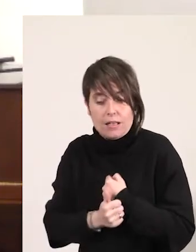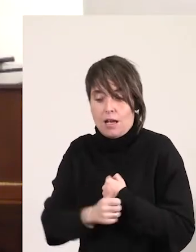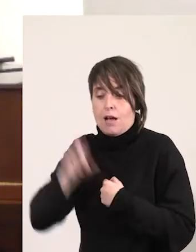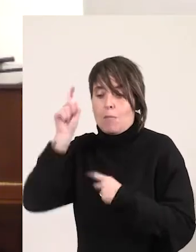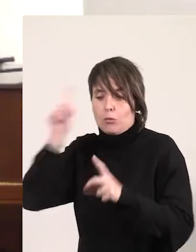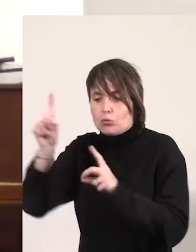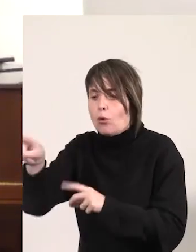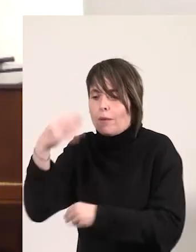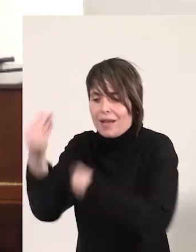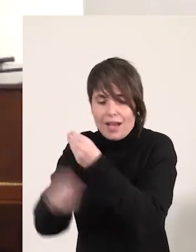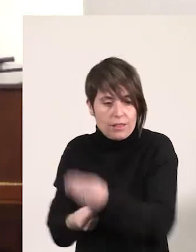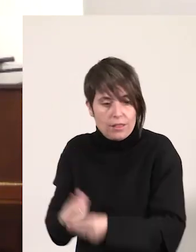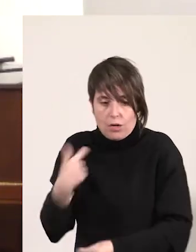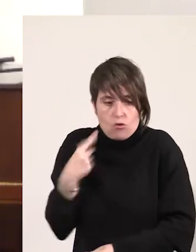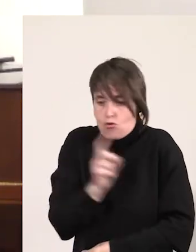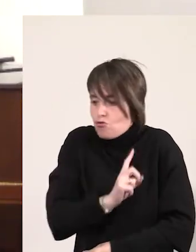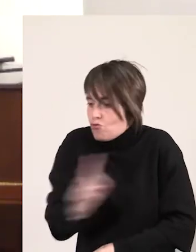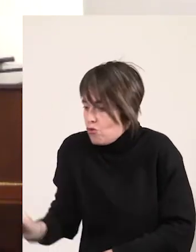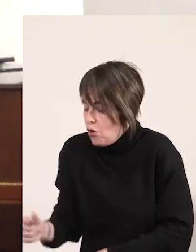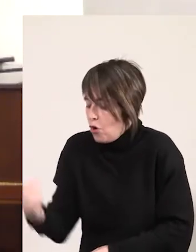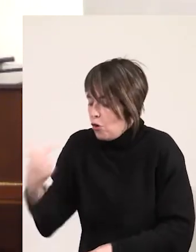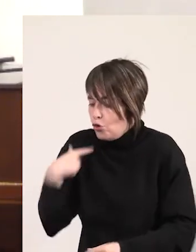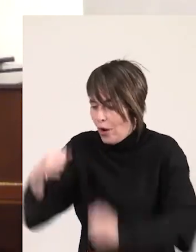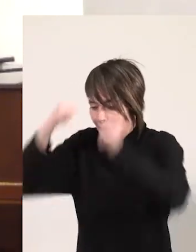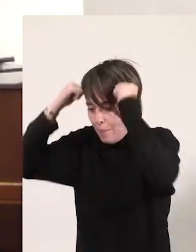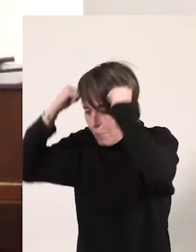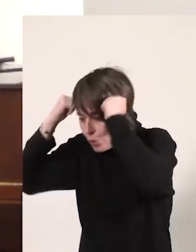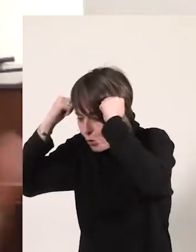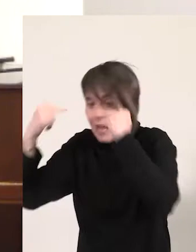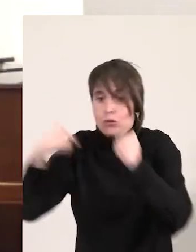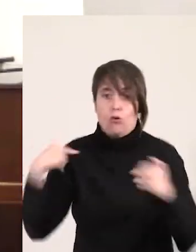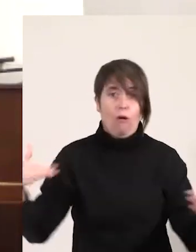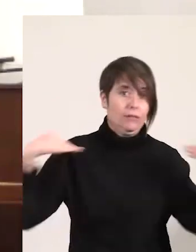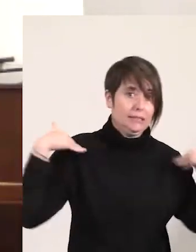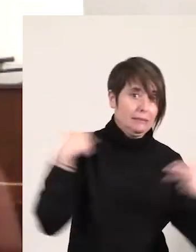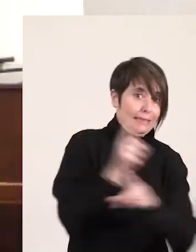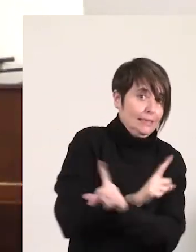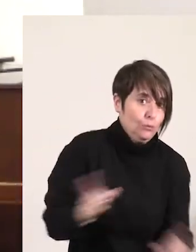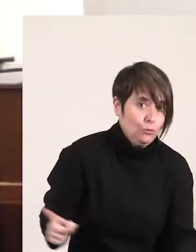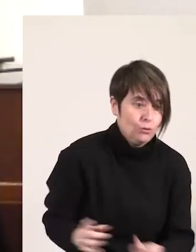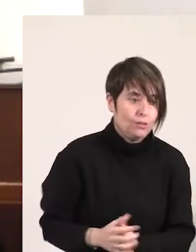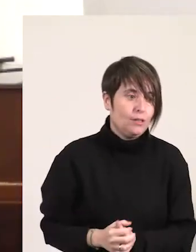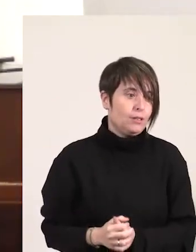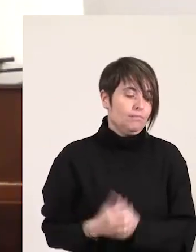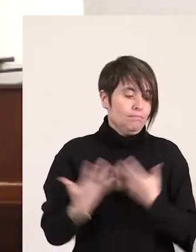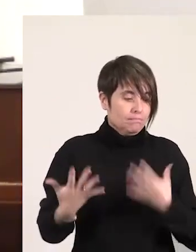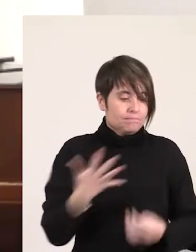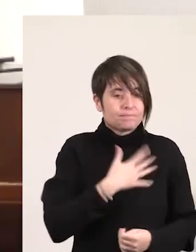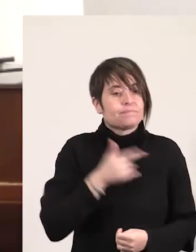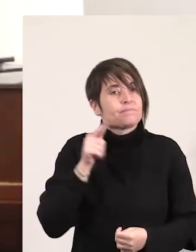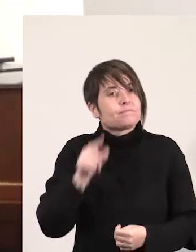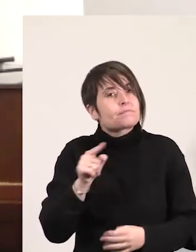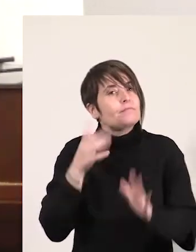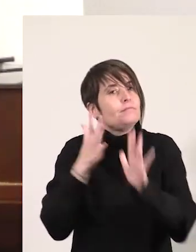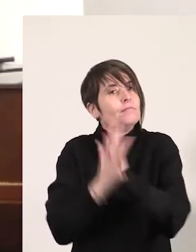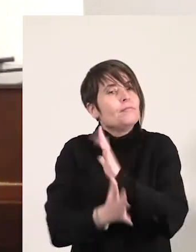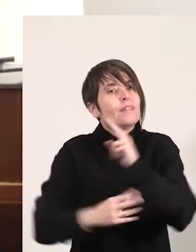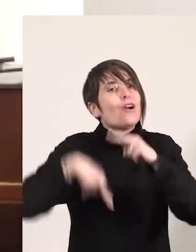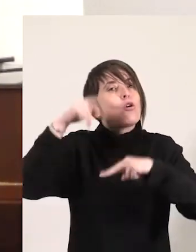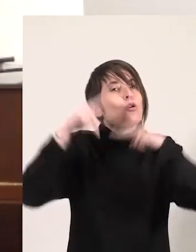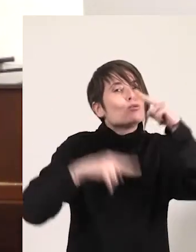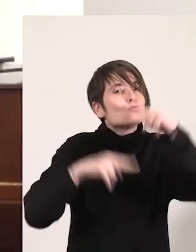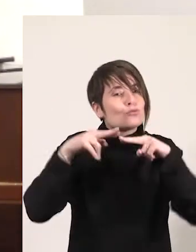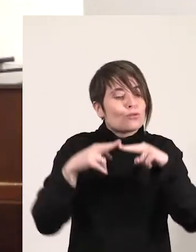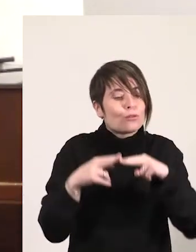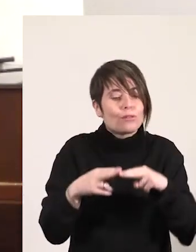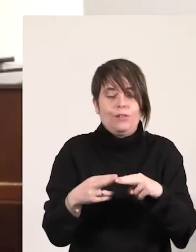además casi siempre mis profesores de educación física me decían, tienes que hacerlo, yo no, yo soy una empollona, ¿no? Pero bueno, que